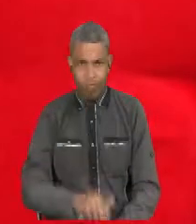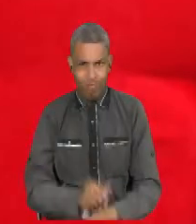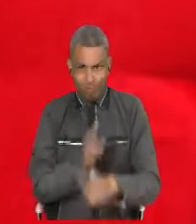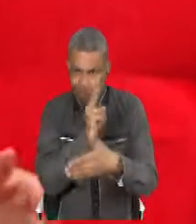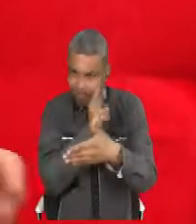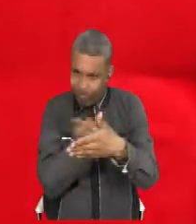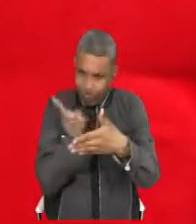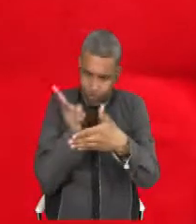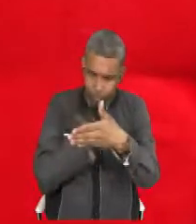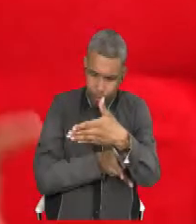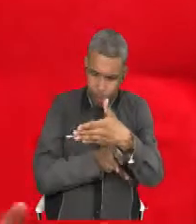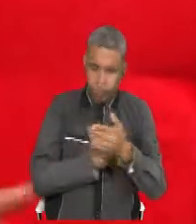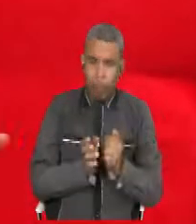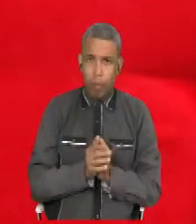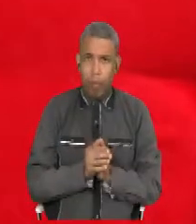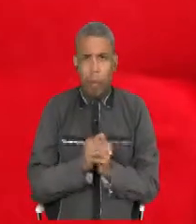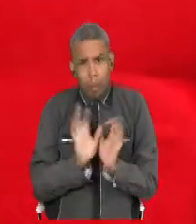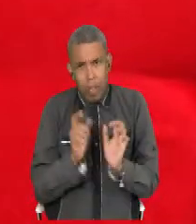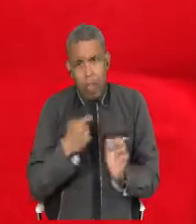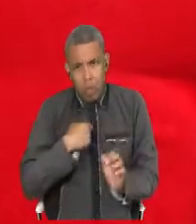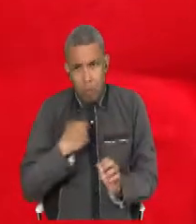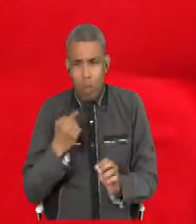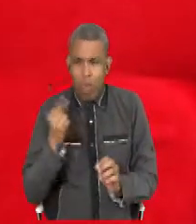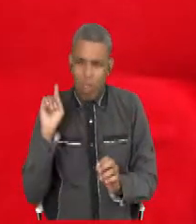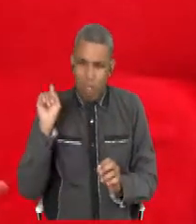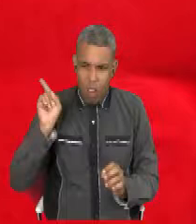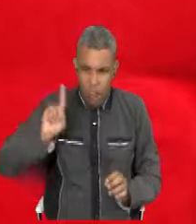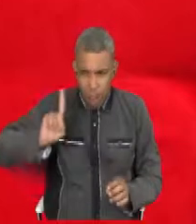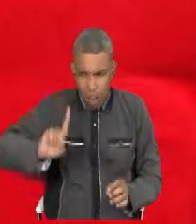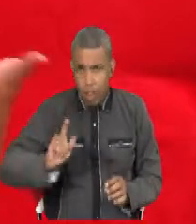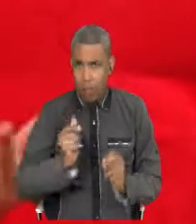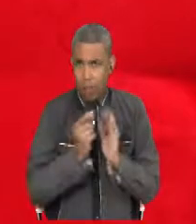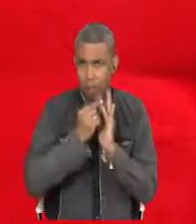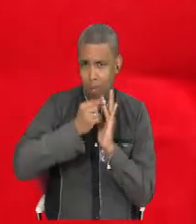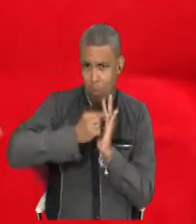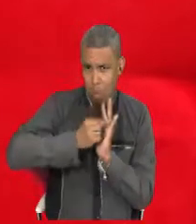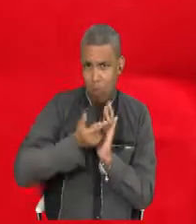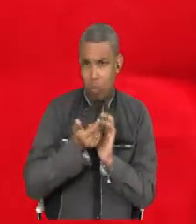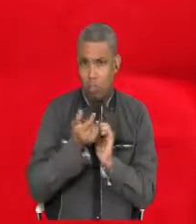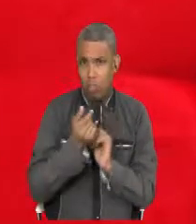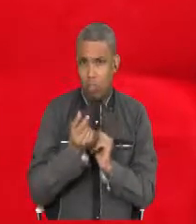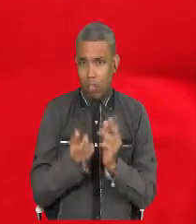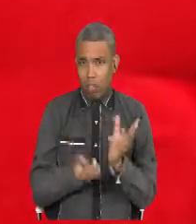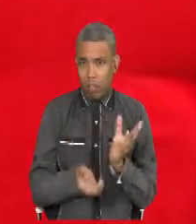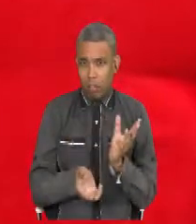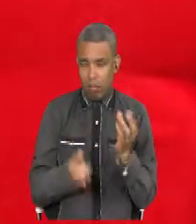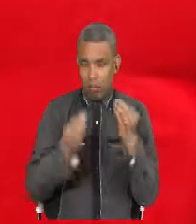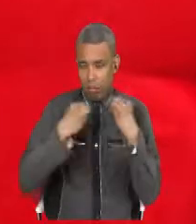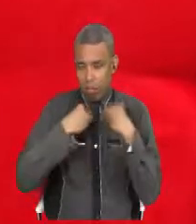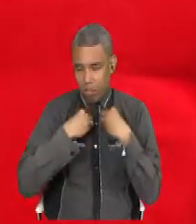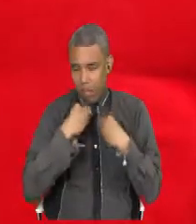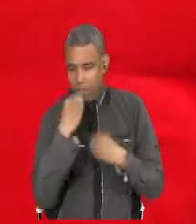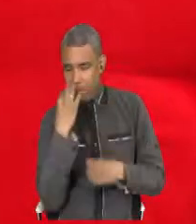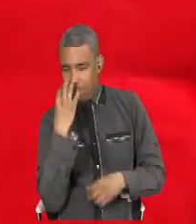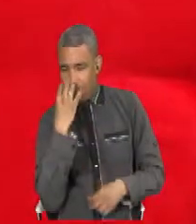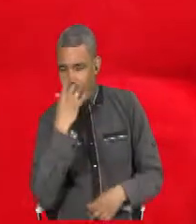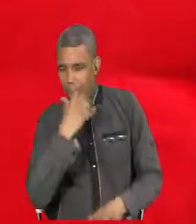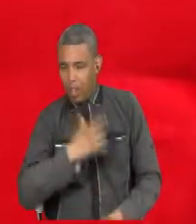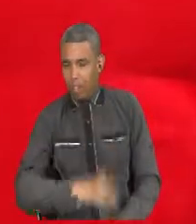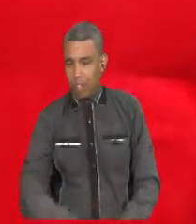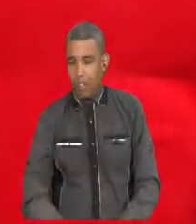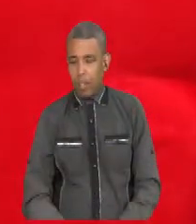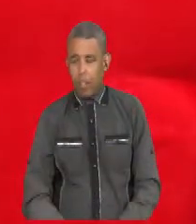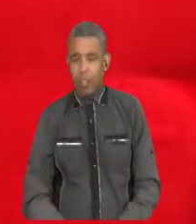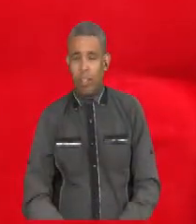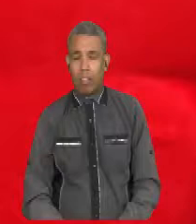mujer llevo ya varios años con mi pareja y pues a veces uno siente esa necesidad, casa de herrero, salón de palo. O sea, no quiere decir que yo entonces